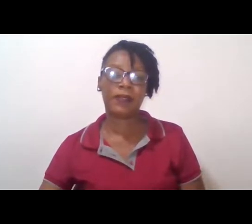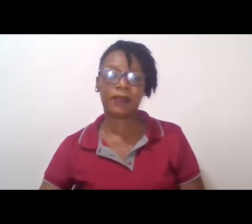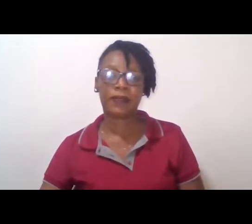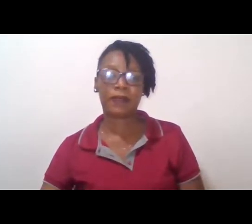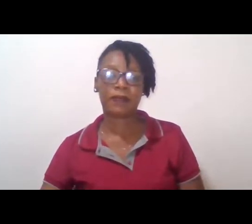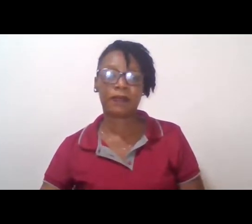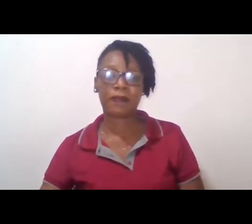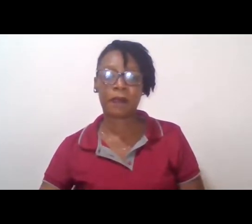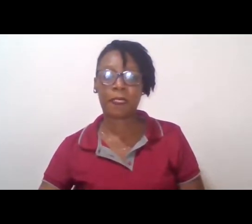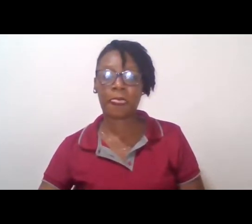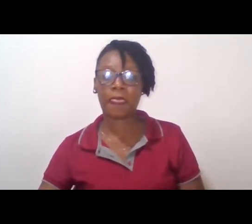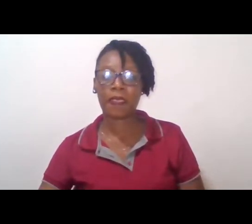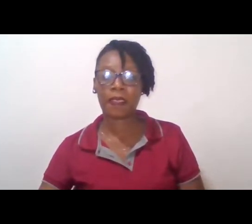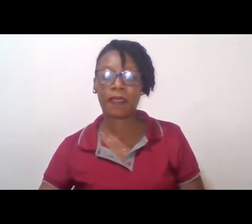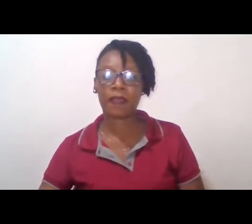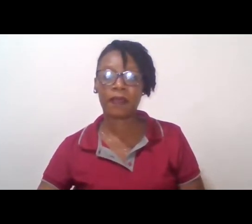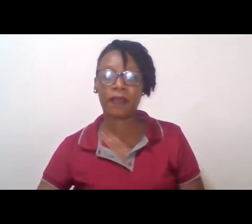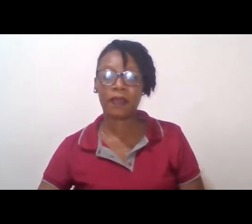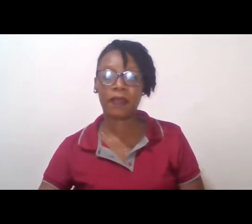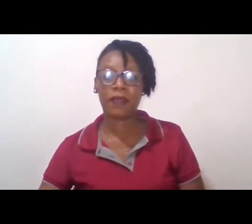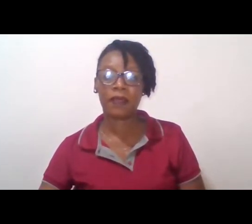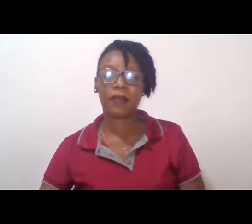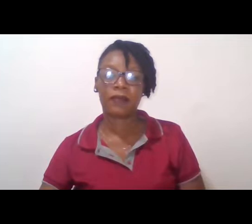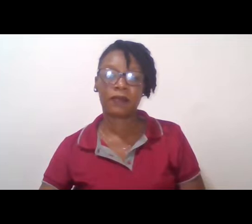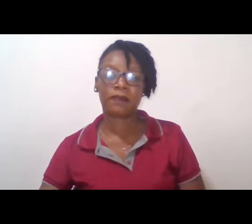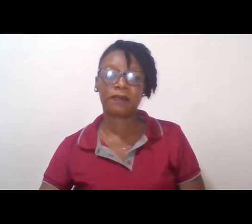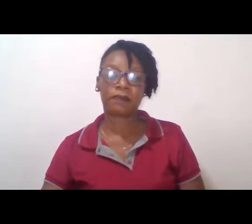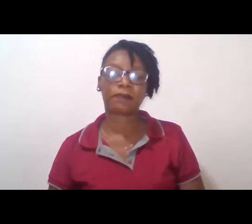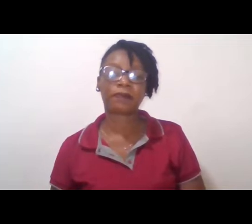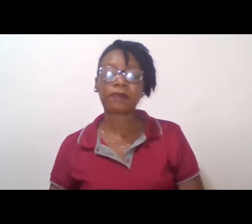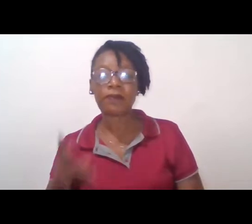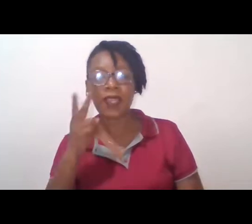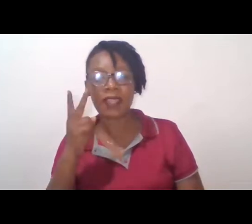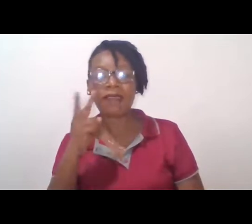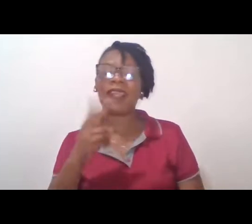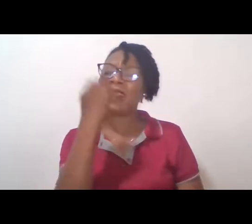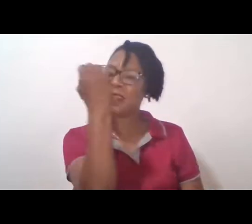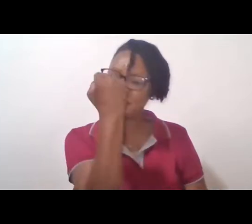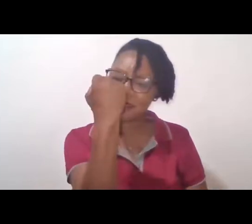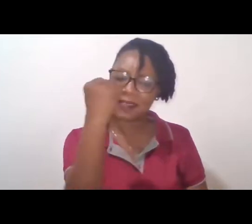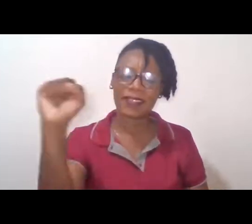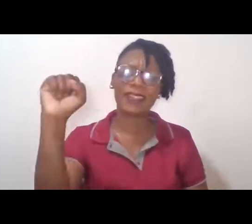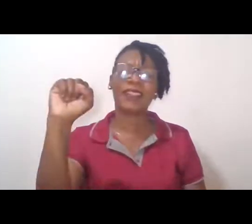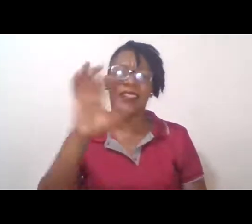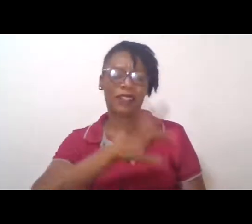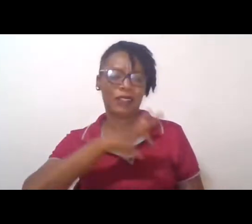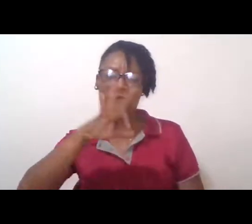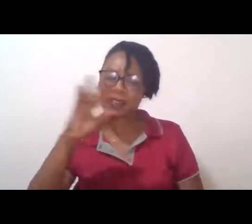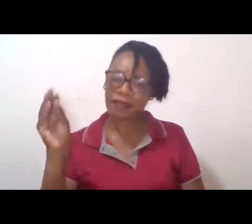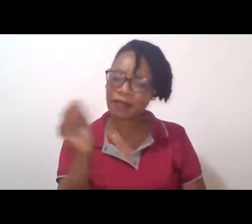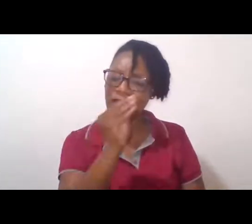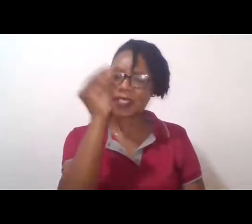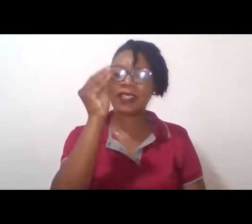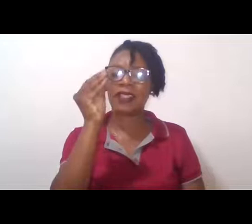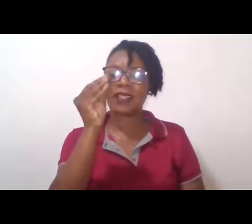Con todas las implicaturas que eso tiene, ¿verdad? La rebeldía, ese espíritu adolescente, esa